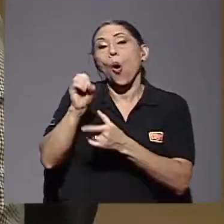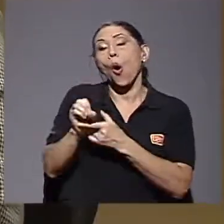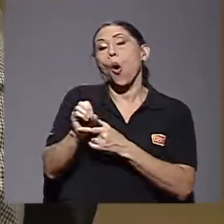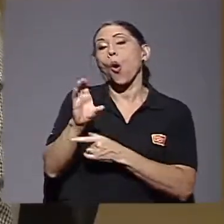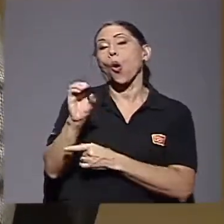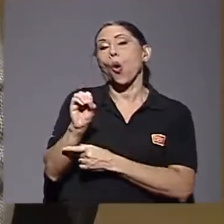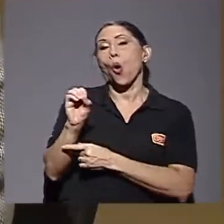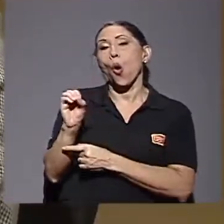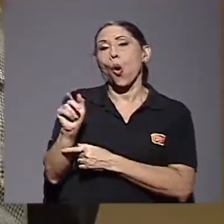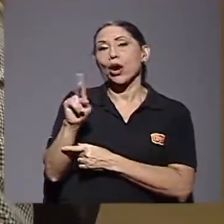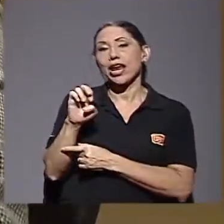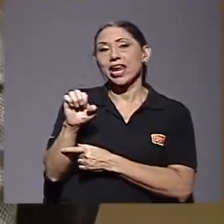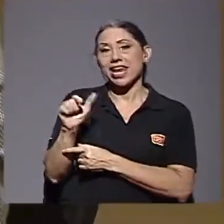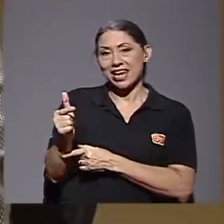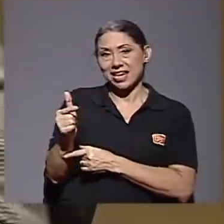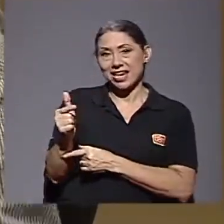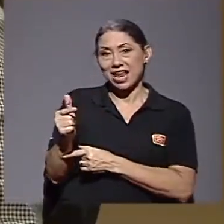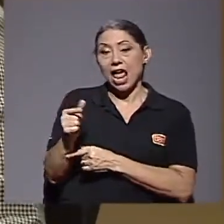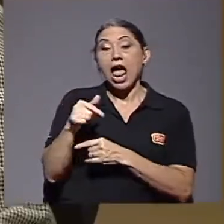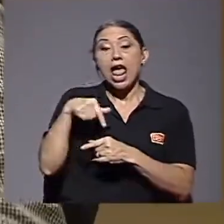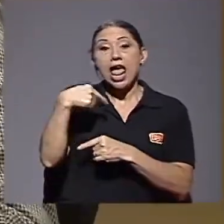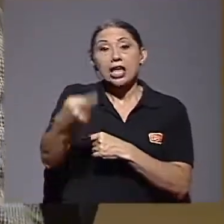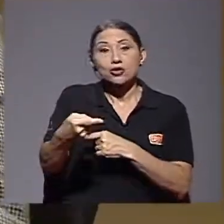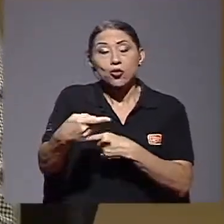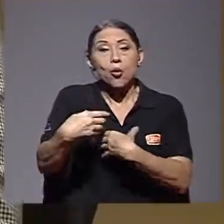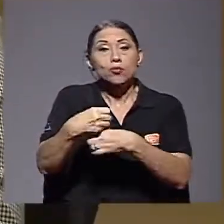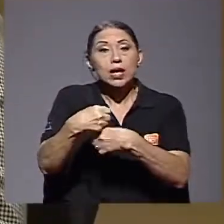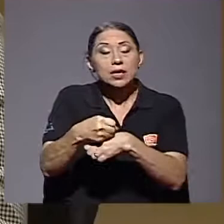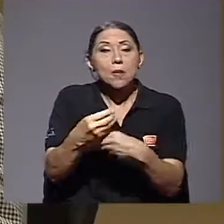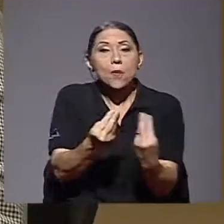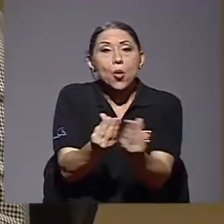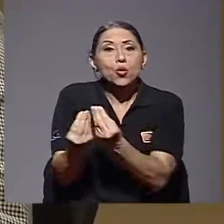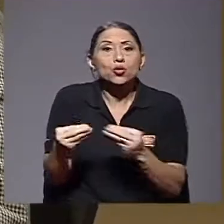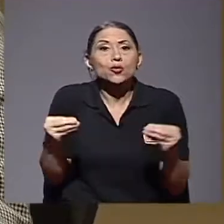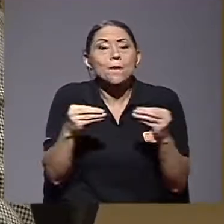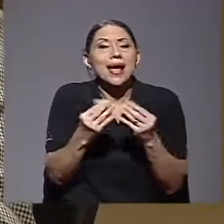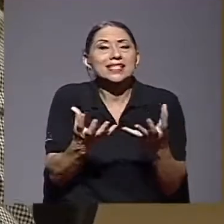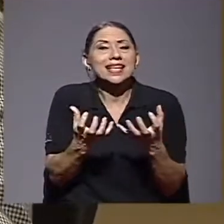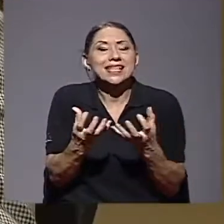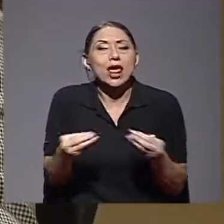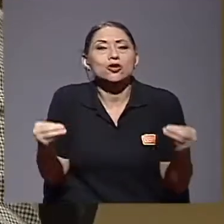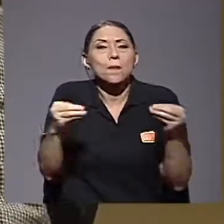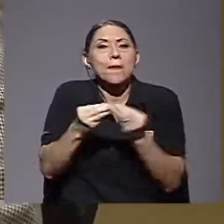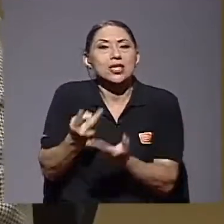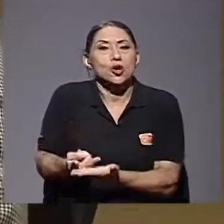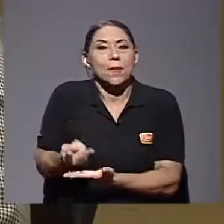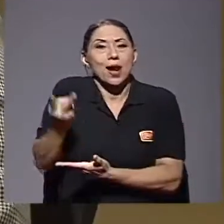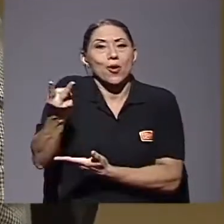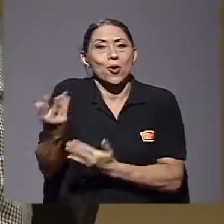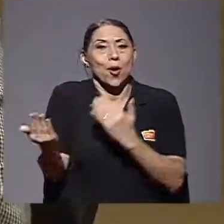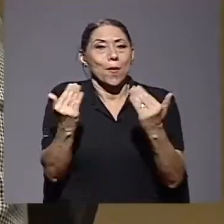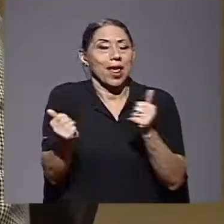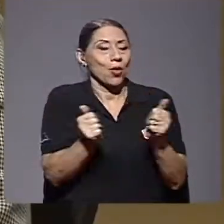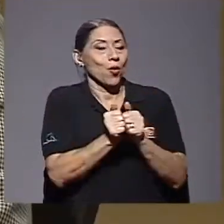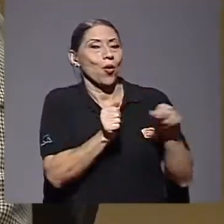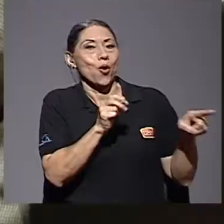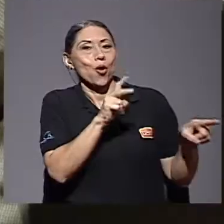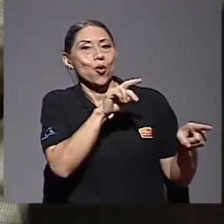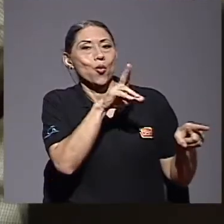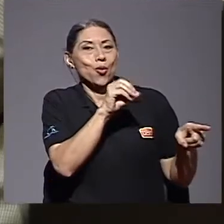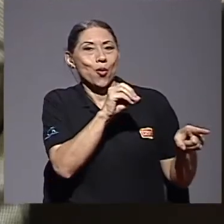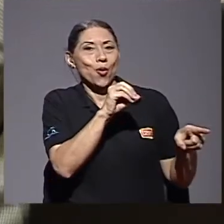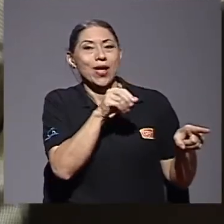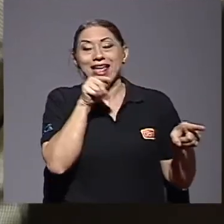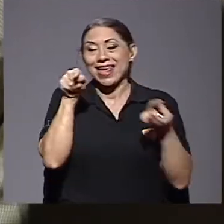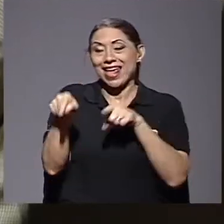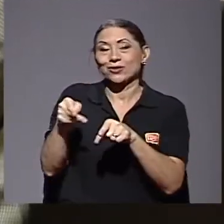craqueo, a productos más deseados de mayor valor que el crudo, que son gasolinas, diésel y jet esos fuel.